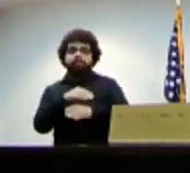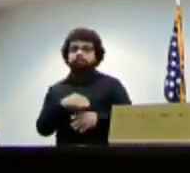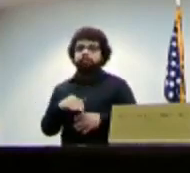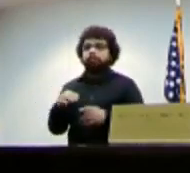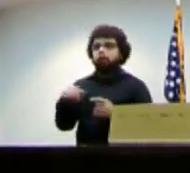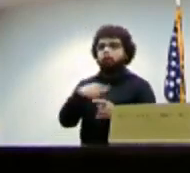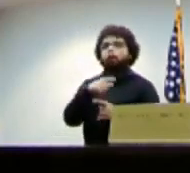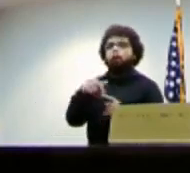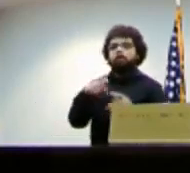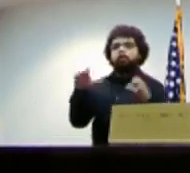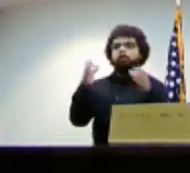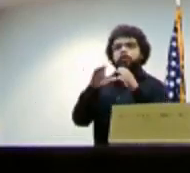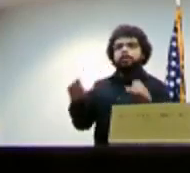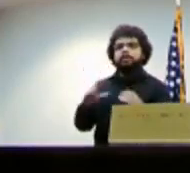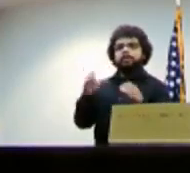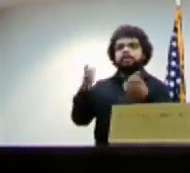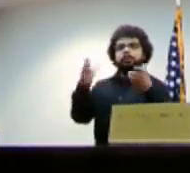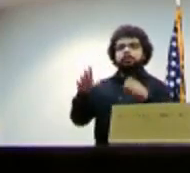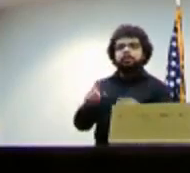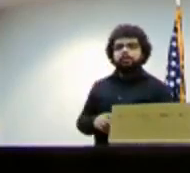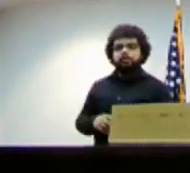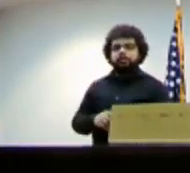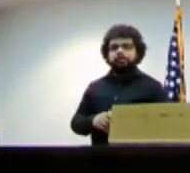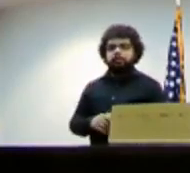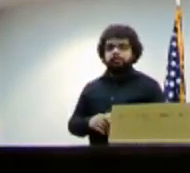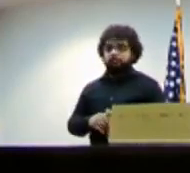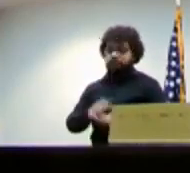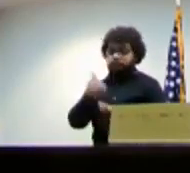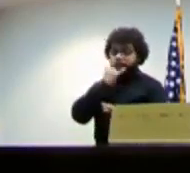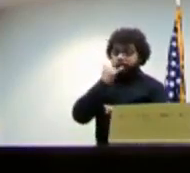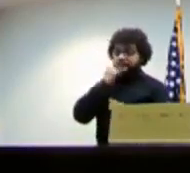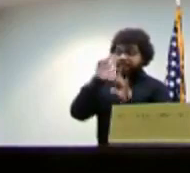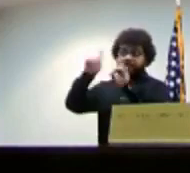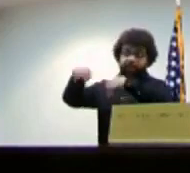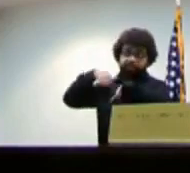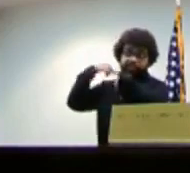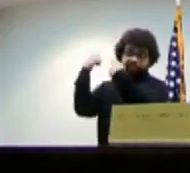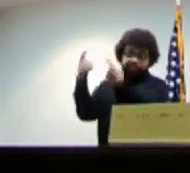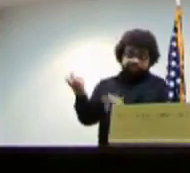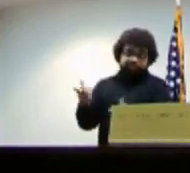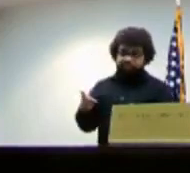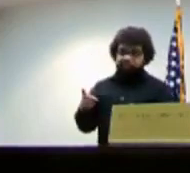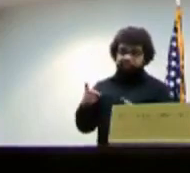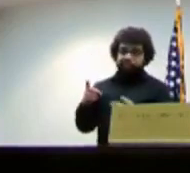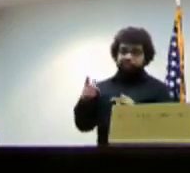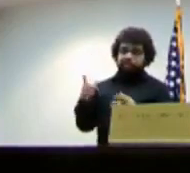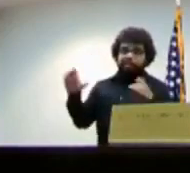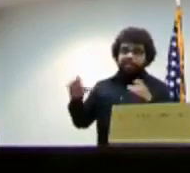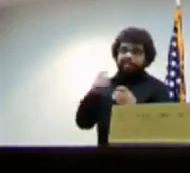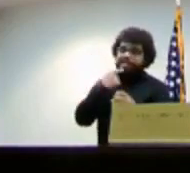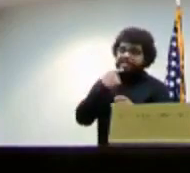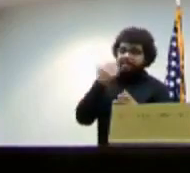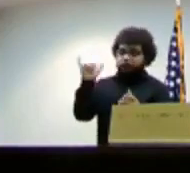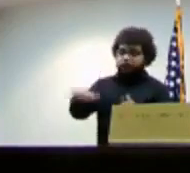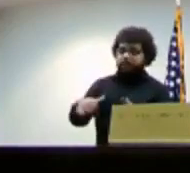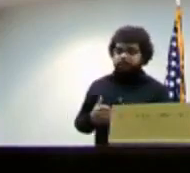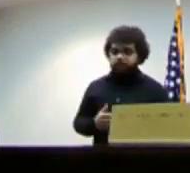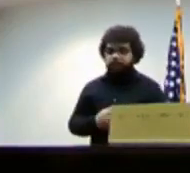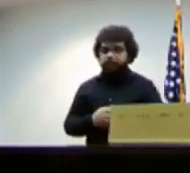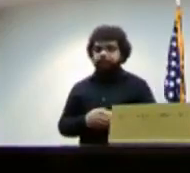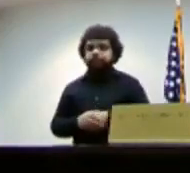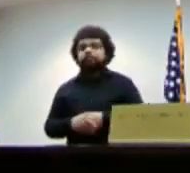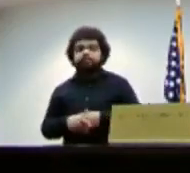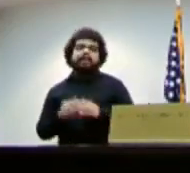Okay. Porque no es que se hace ahora, la han estado diciendo todo el tiempo. Hay dos tipos de averías, como hablamos ahorita,